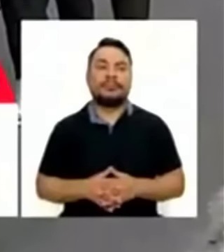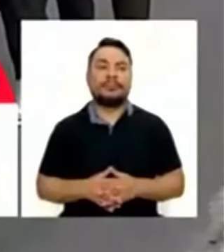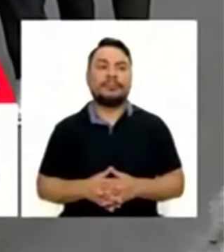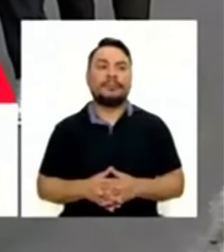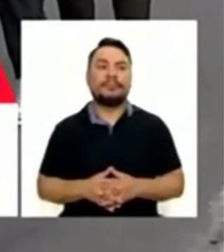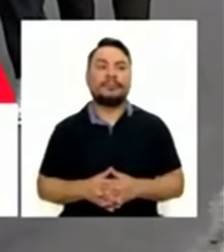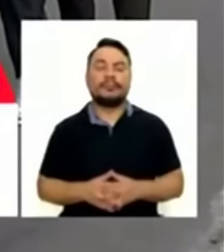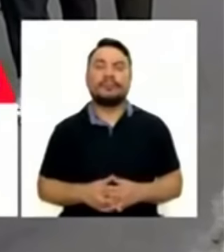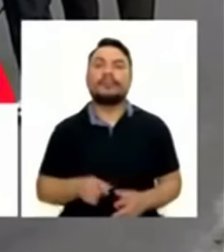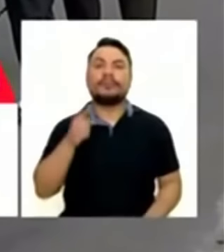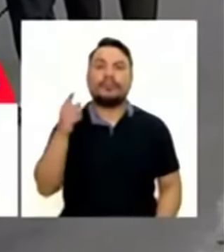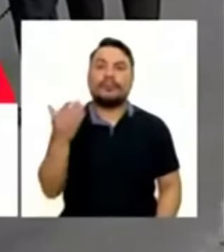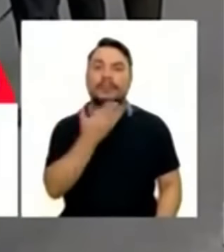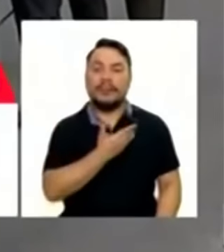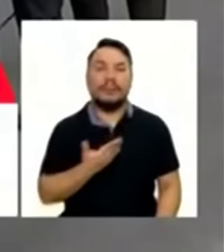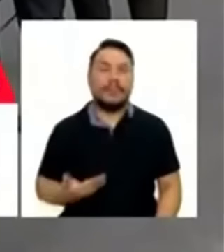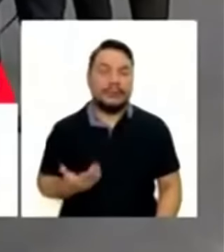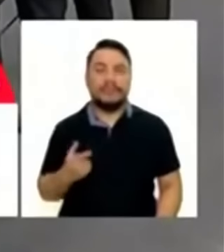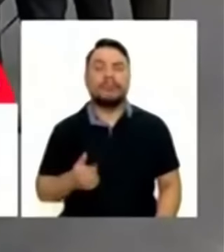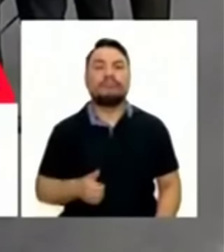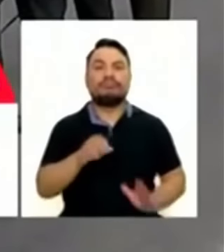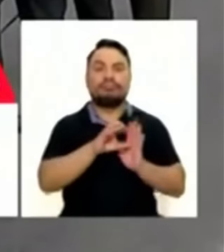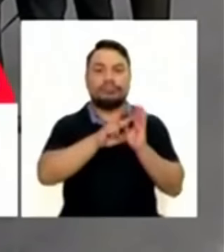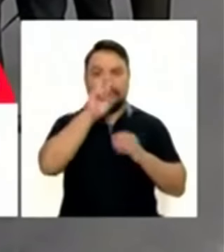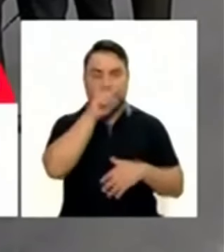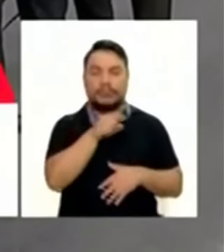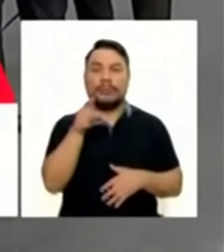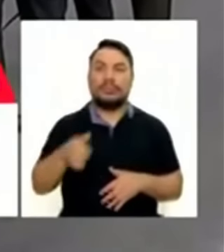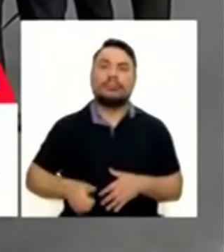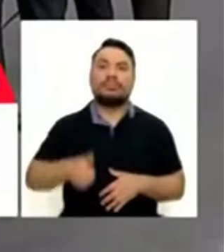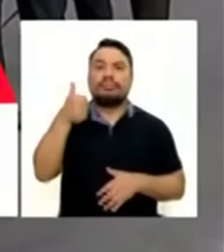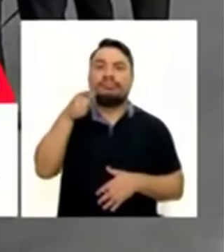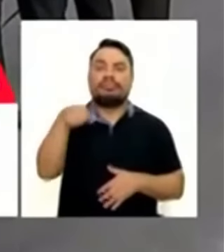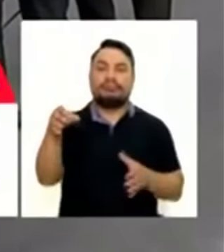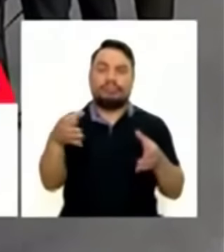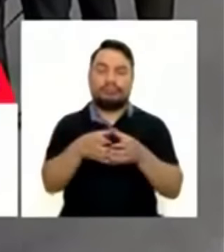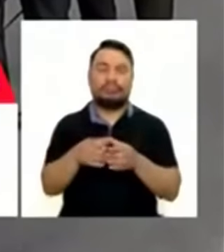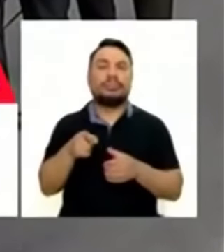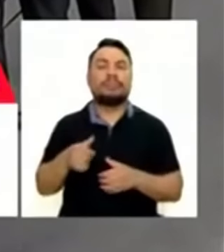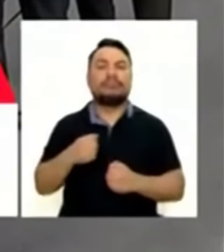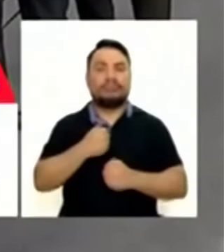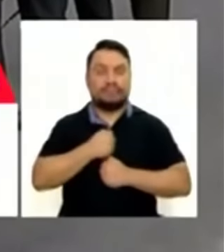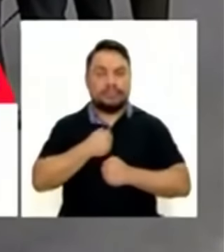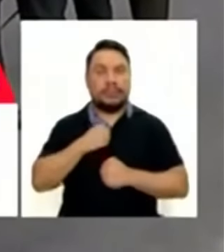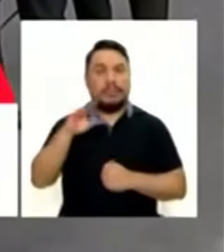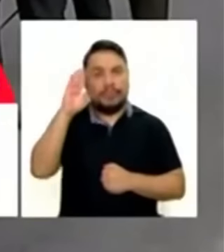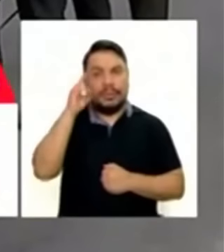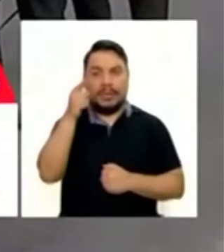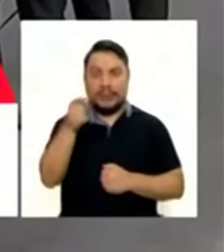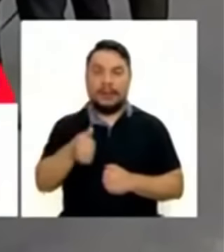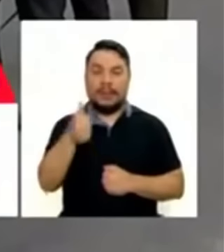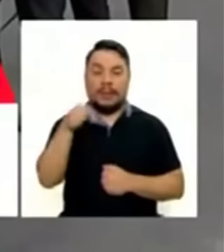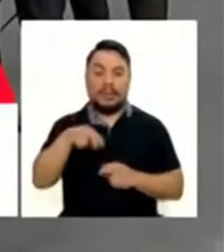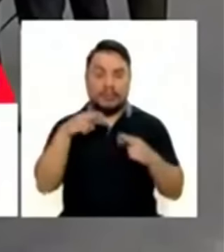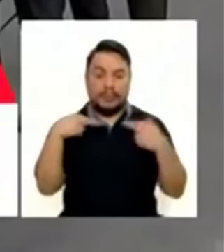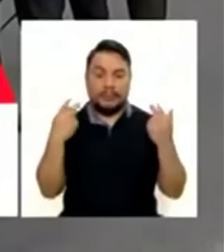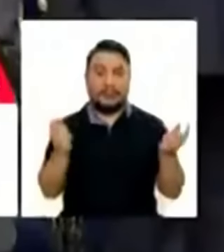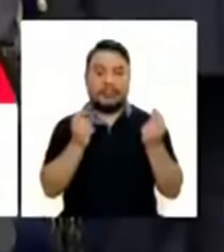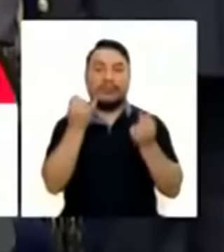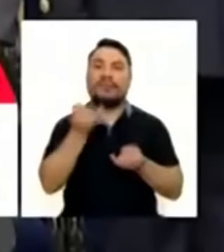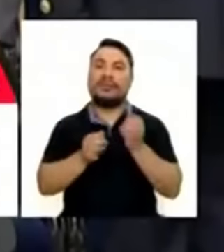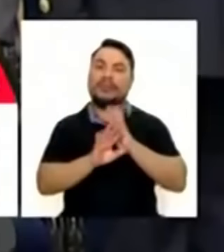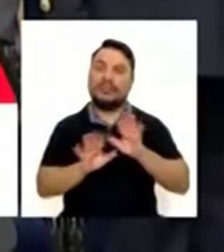Señora Presidenta Constitucional de la República y Jefa Suprema de las Fuerzas Armadas y Policía Nacional del Perú, la ceremonia ha